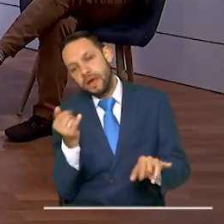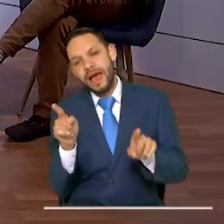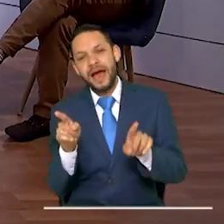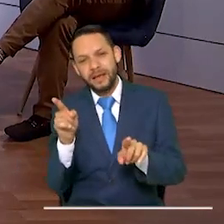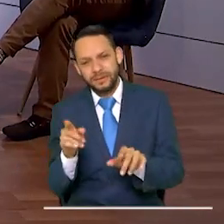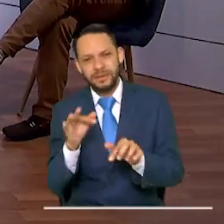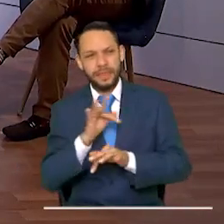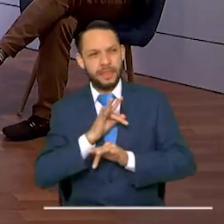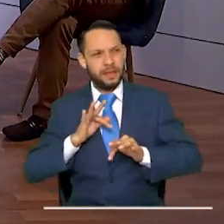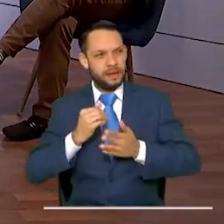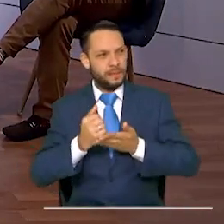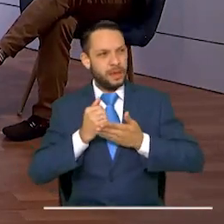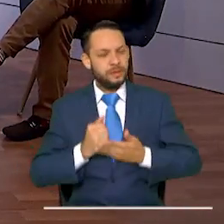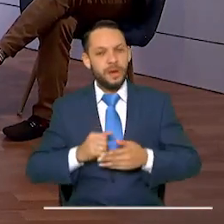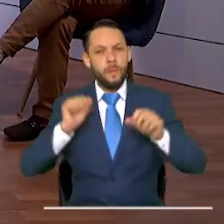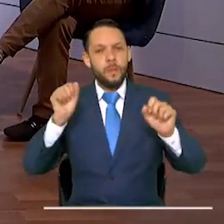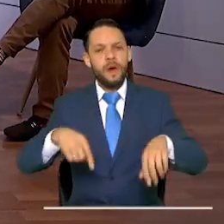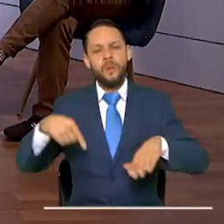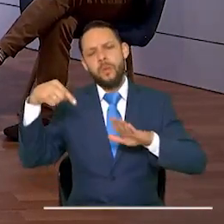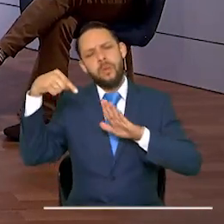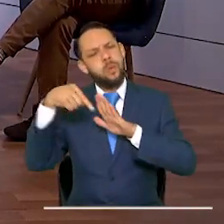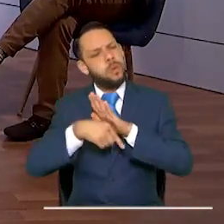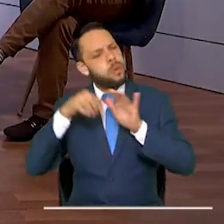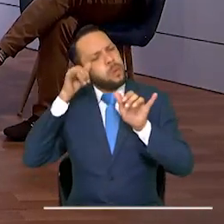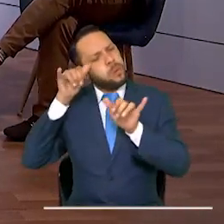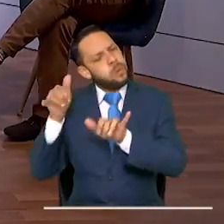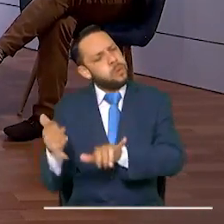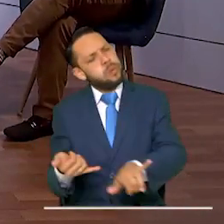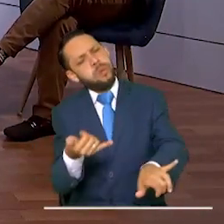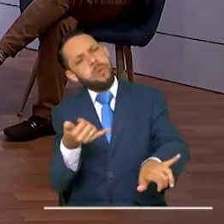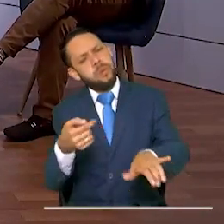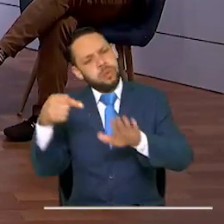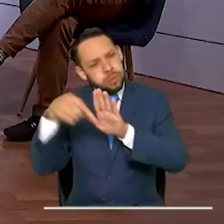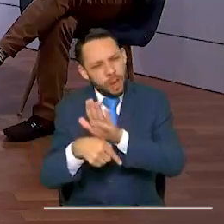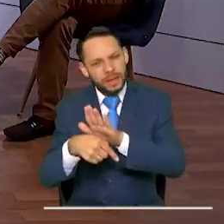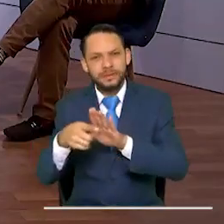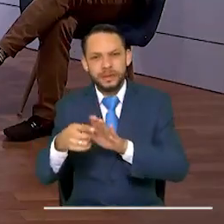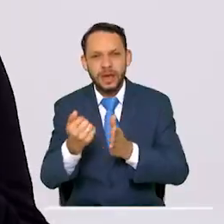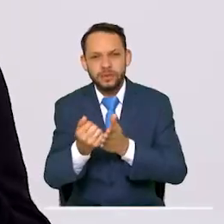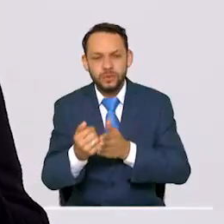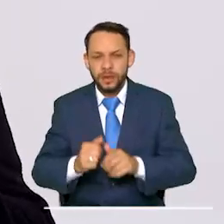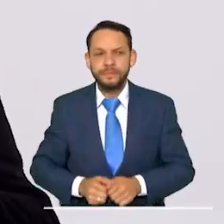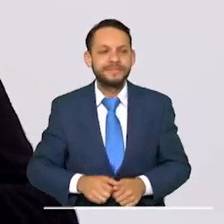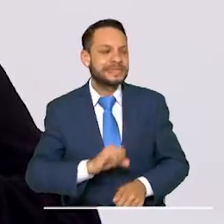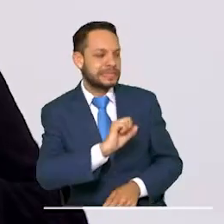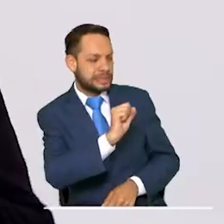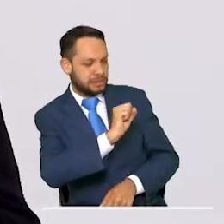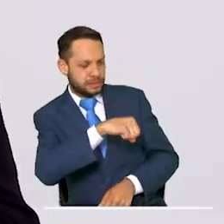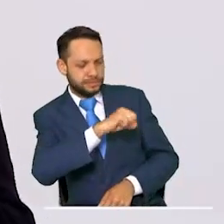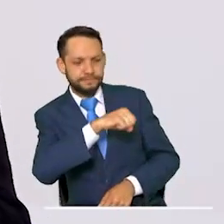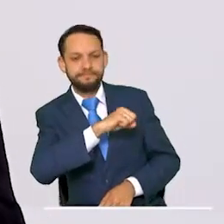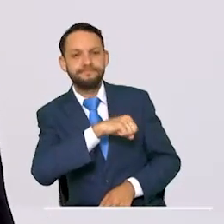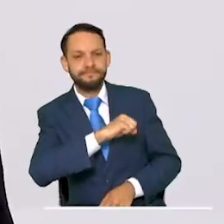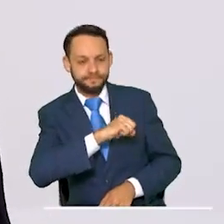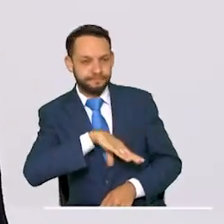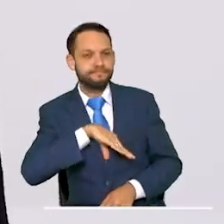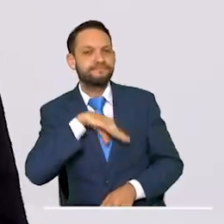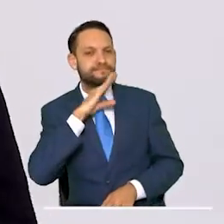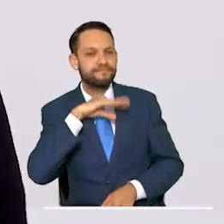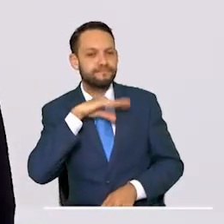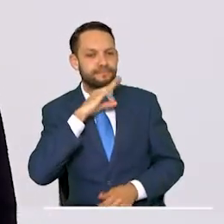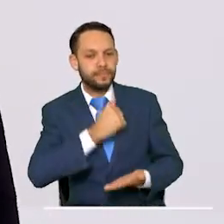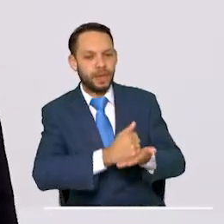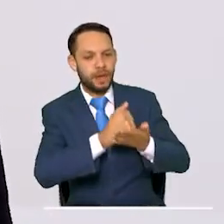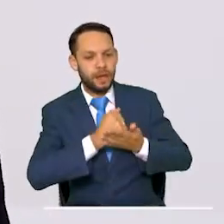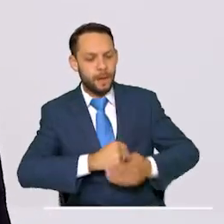utilizar uno de los cannabinoides. La respuesta, con toda tranquilidad y con toda seguridad, es sí. O sea, es muy útil, porque